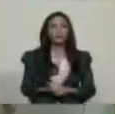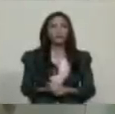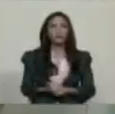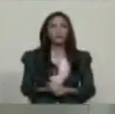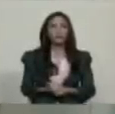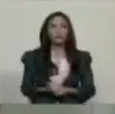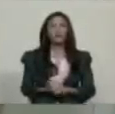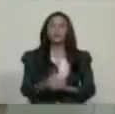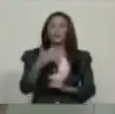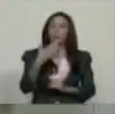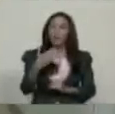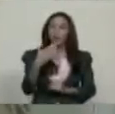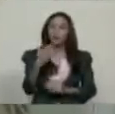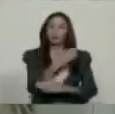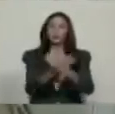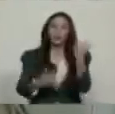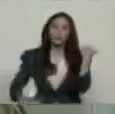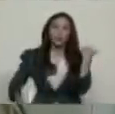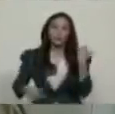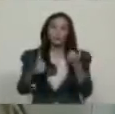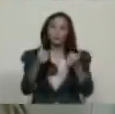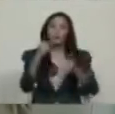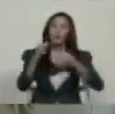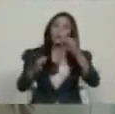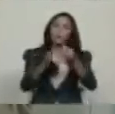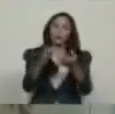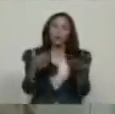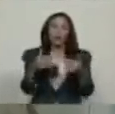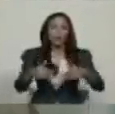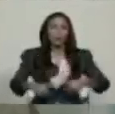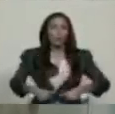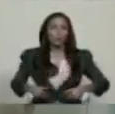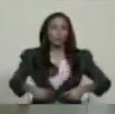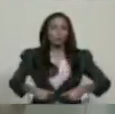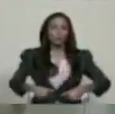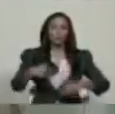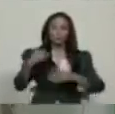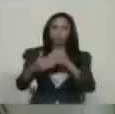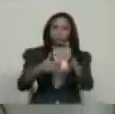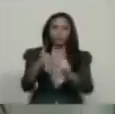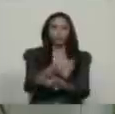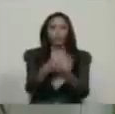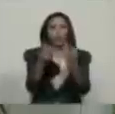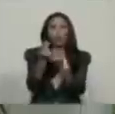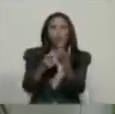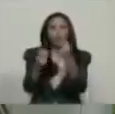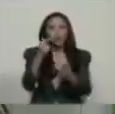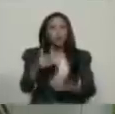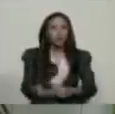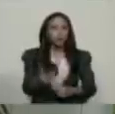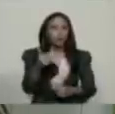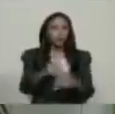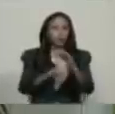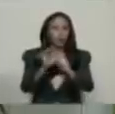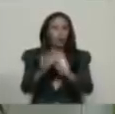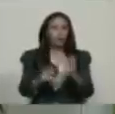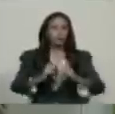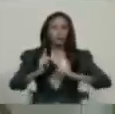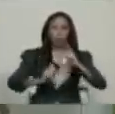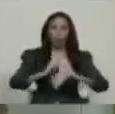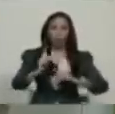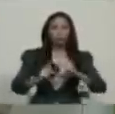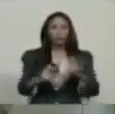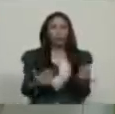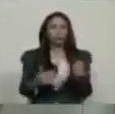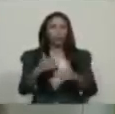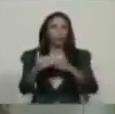que nada, señalar que hemos focalizado los esfuerzos en la procura de los insumos fundamentales para la producción, que tienen que